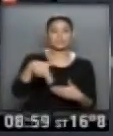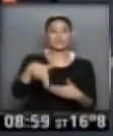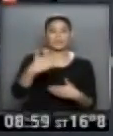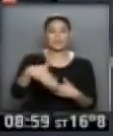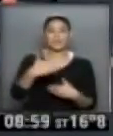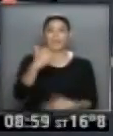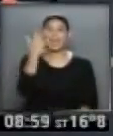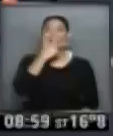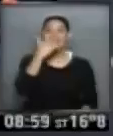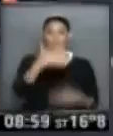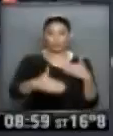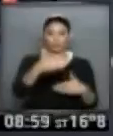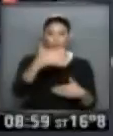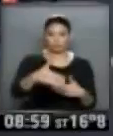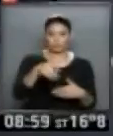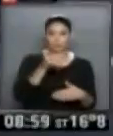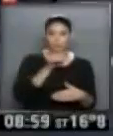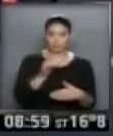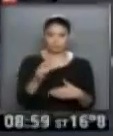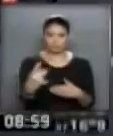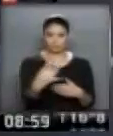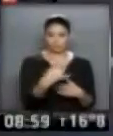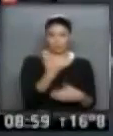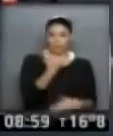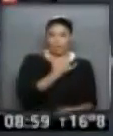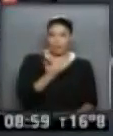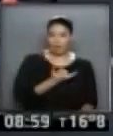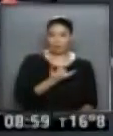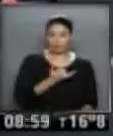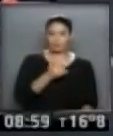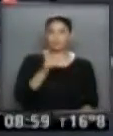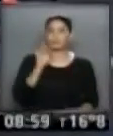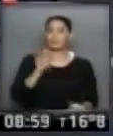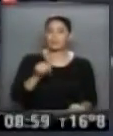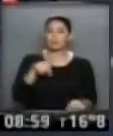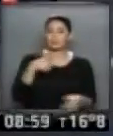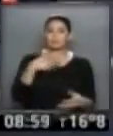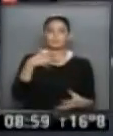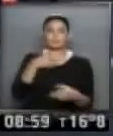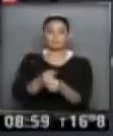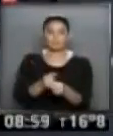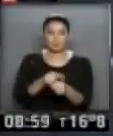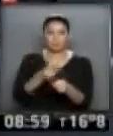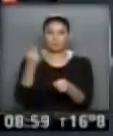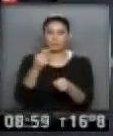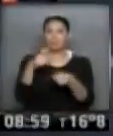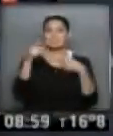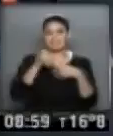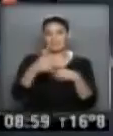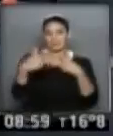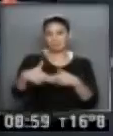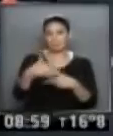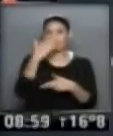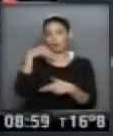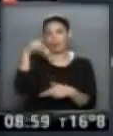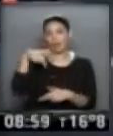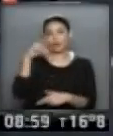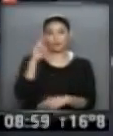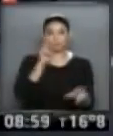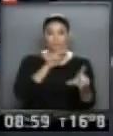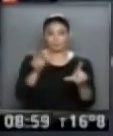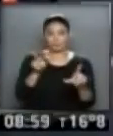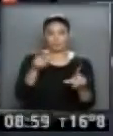11 y Aedo, perdón, limitado entre 11 y Aedo. En los primeros minutos de este accidente estuvo interrumpido, pero ahora, como estamos viendo,